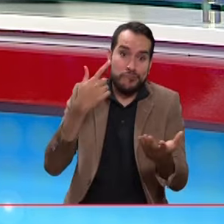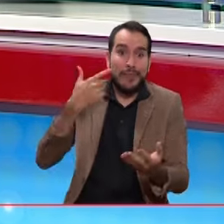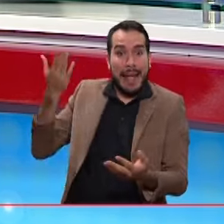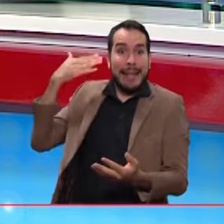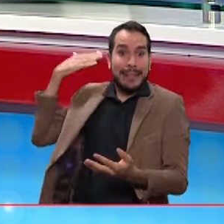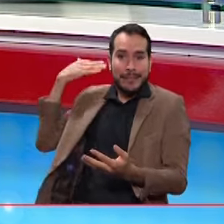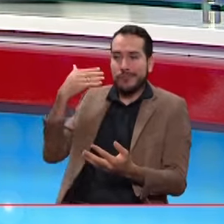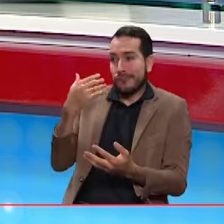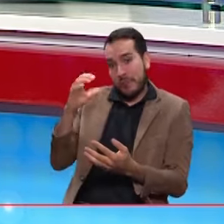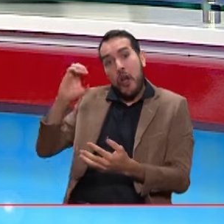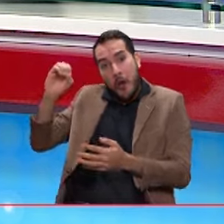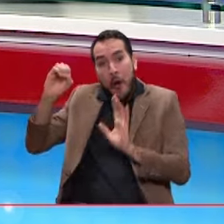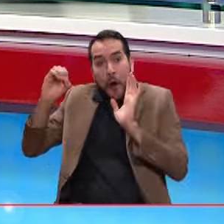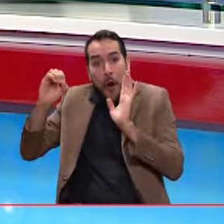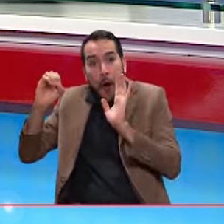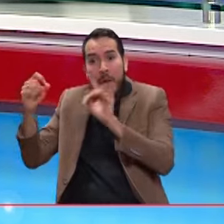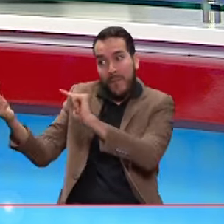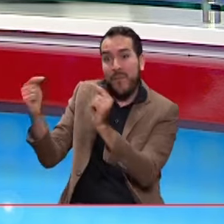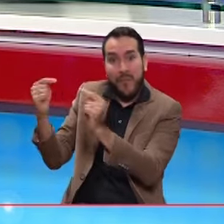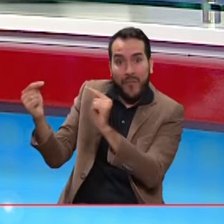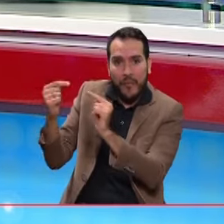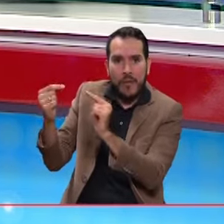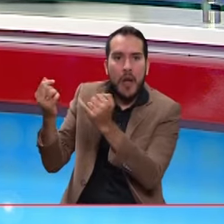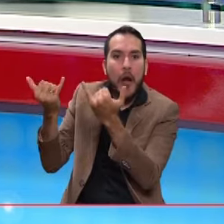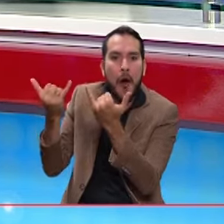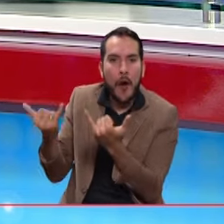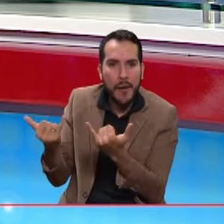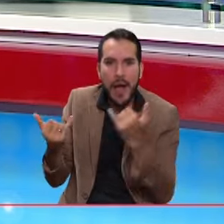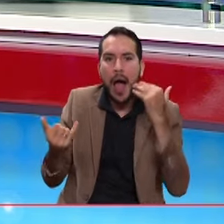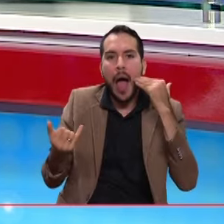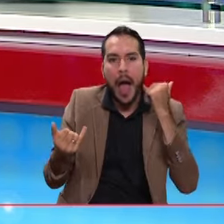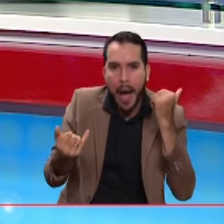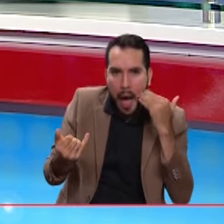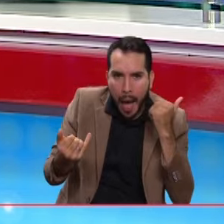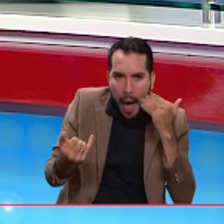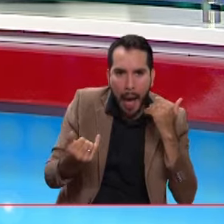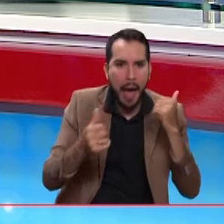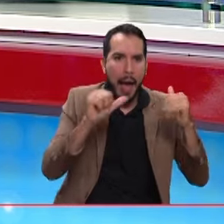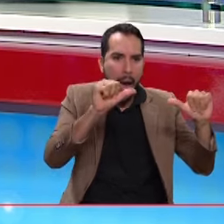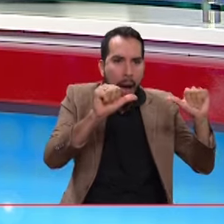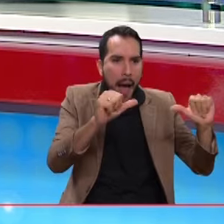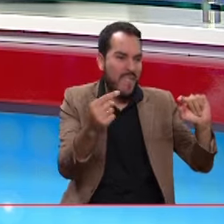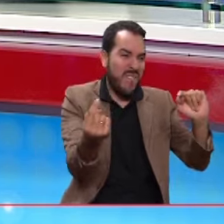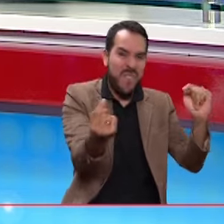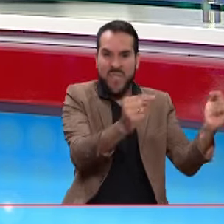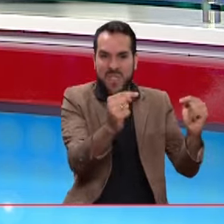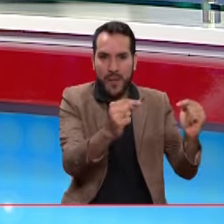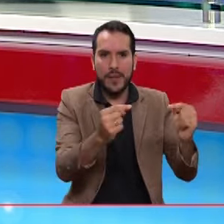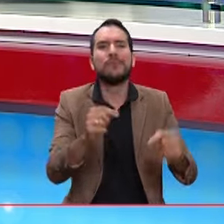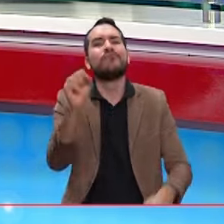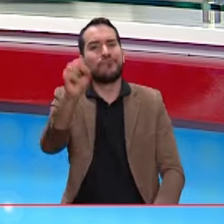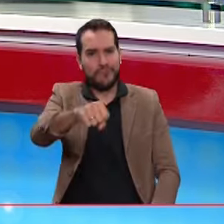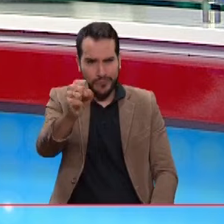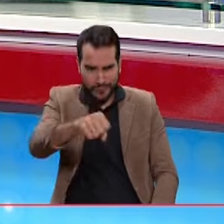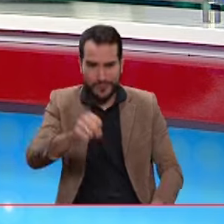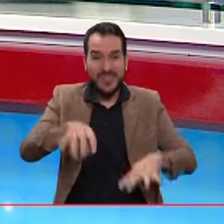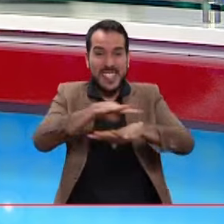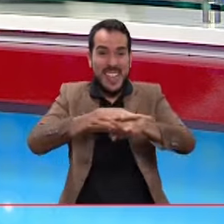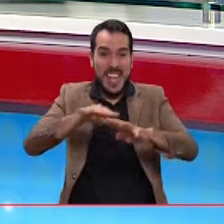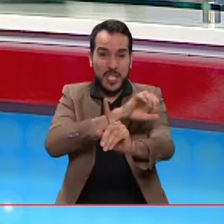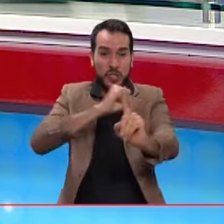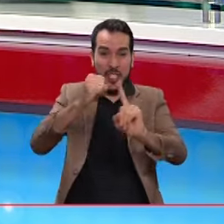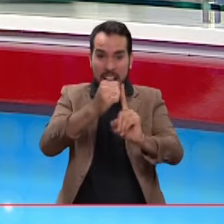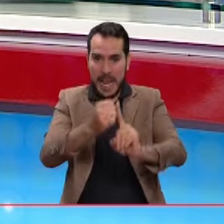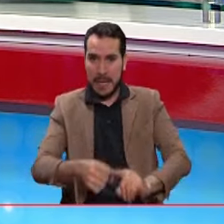violentos enfrentamientos se suman las jovencitas. Sí, señora, adolescentes que se citan a través de redes sociales y se enfrentan con todo tipo de armas